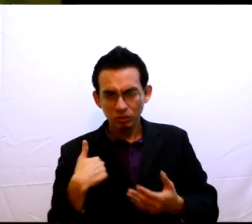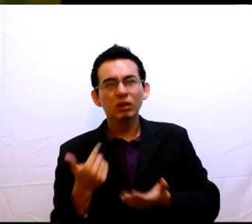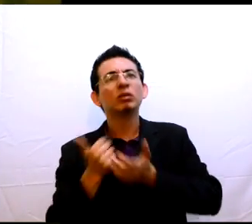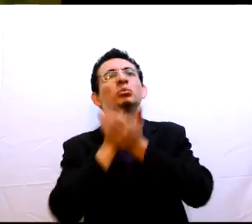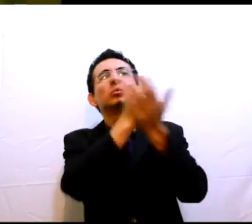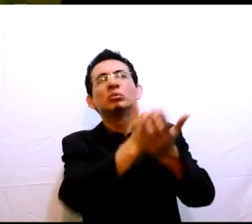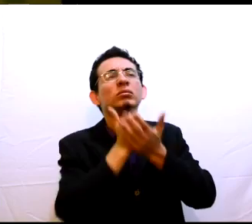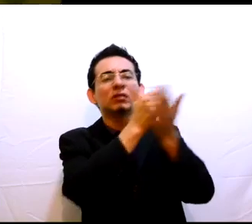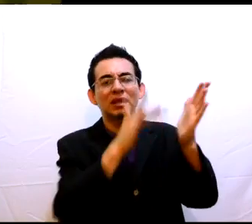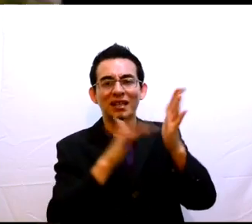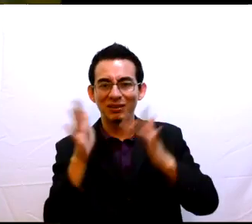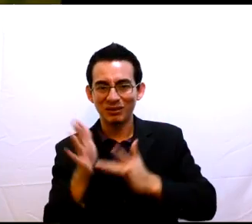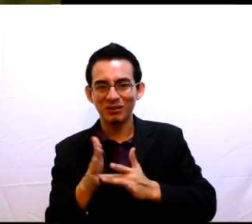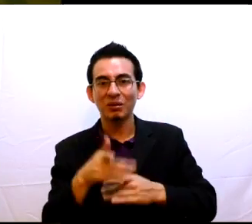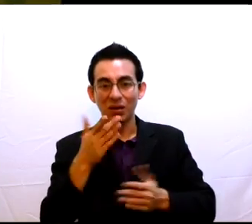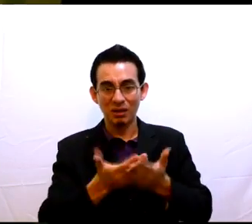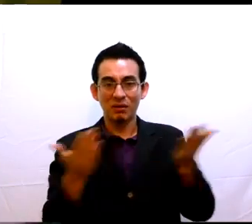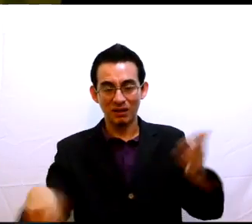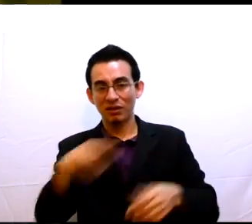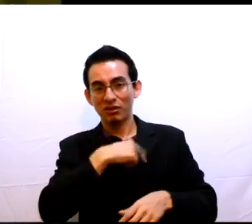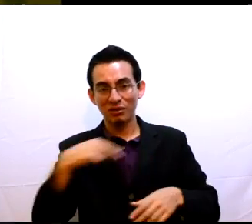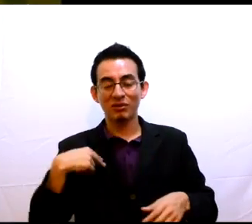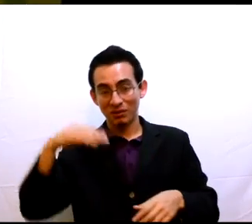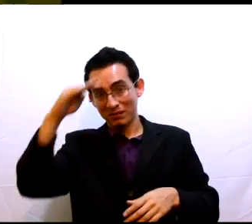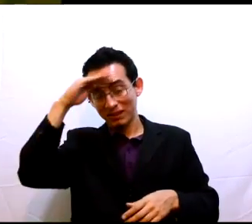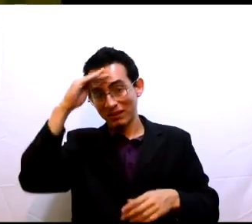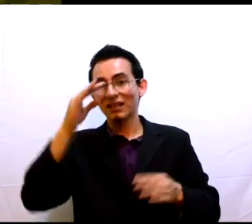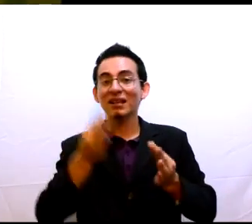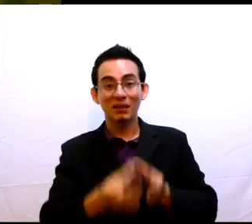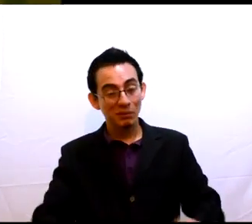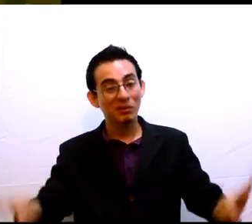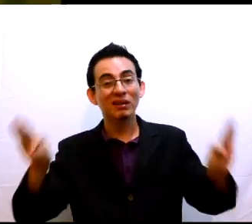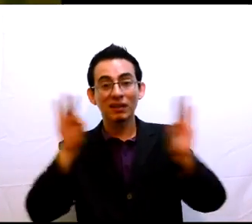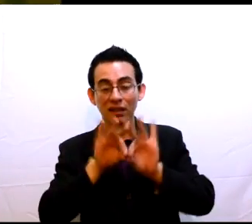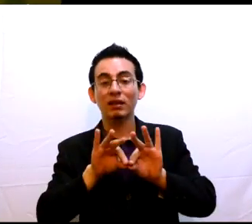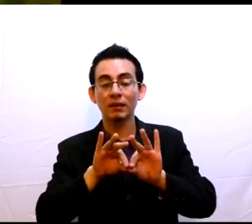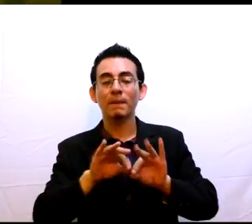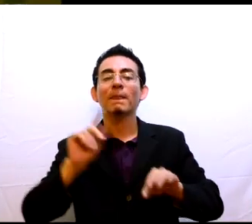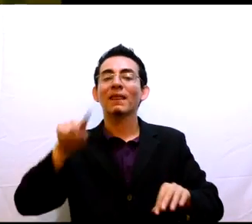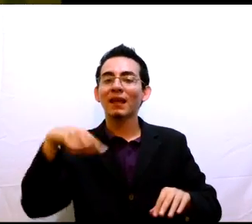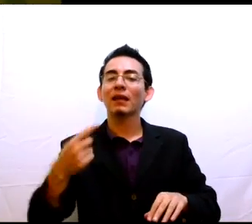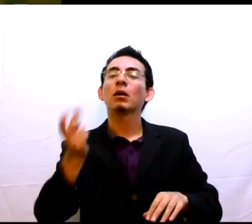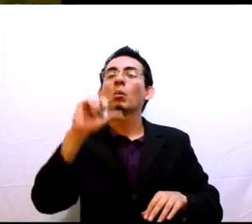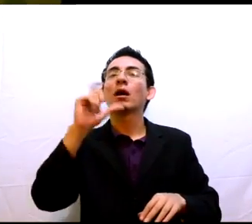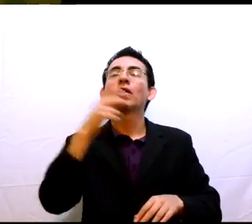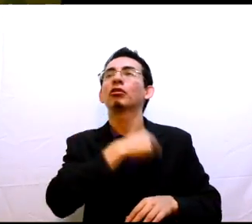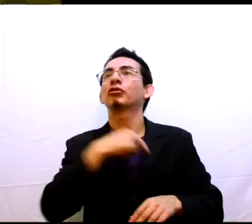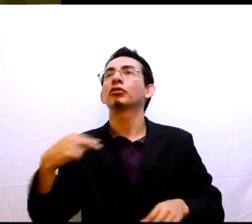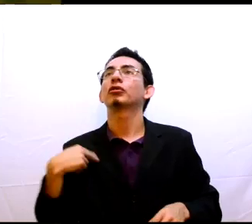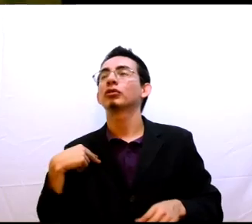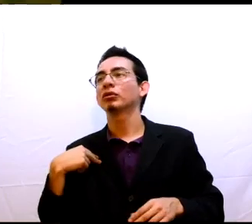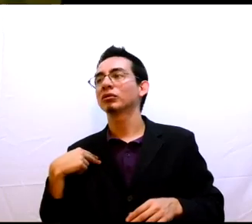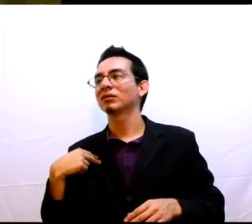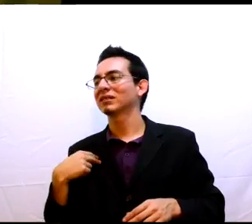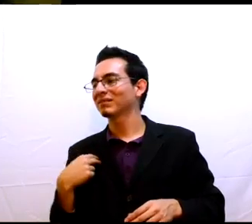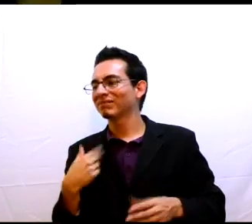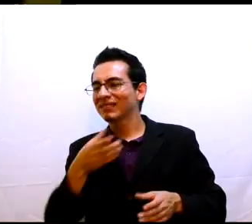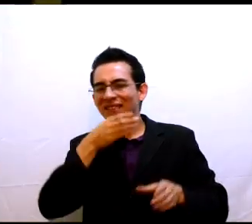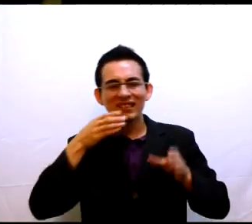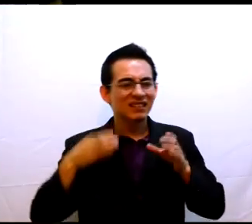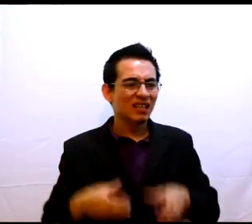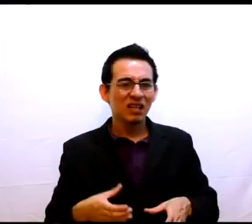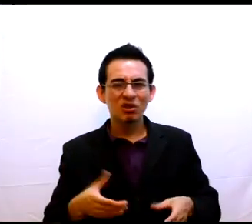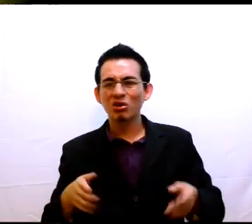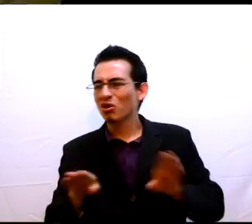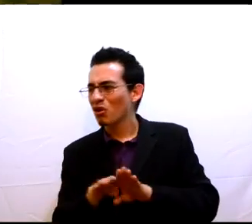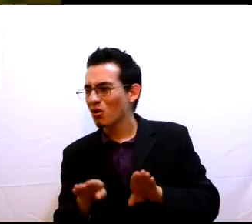desgraciadamente el abuso que ha habido en este punto es el que ha hecho que muchos cristianos se vayan al